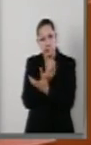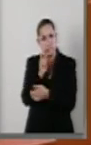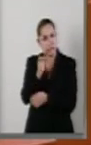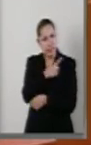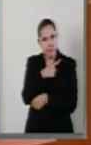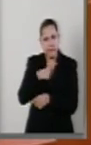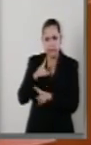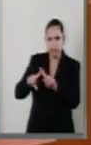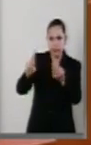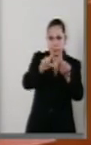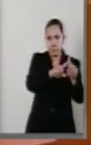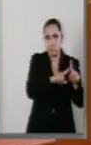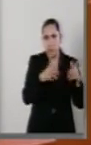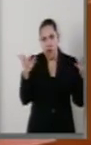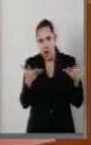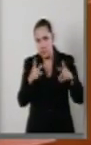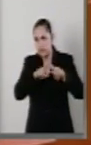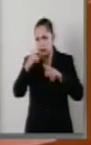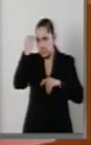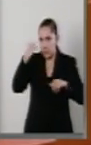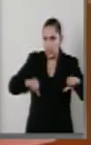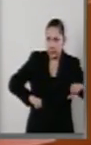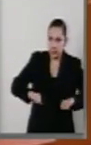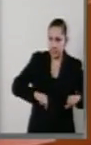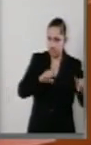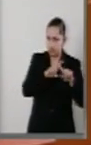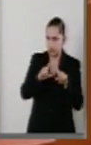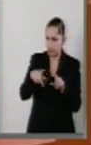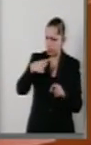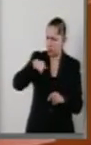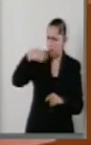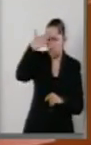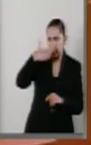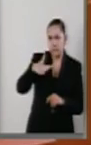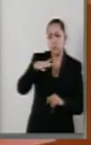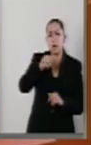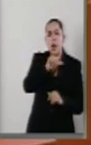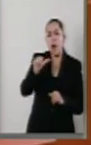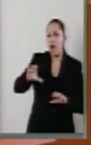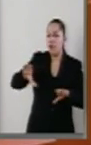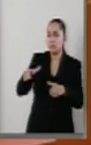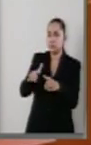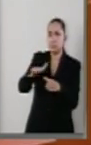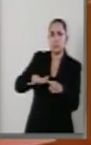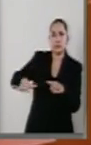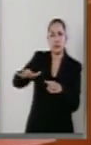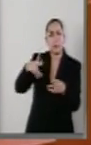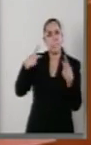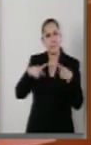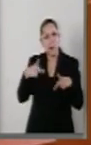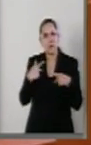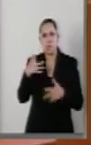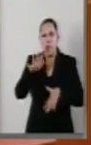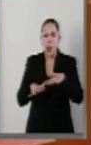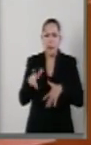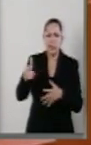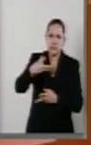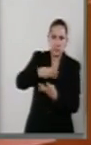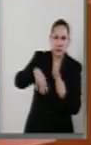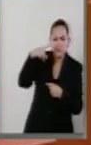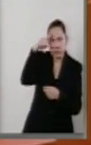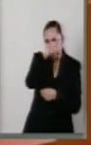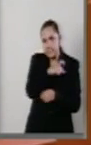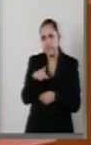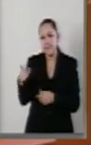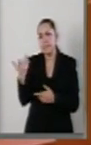la población de menores ingresos y en general la que se encuentra en una situación de vulnerabilidad tiene menores posibilidades de